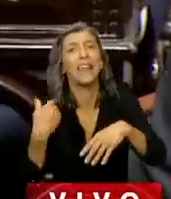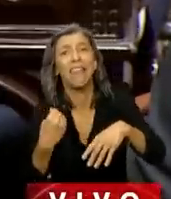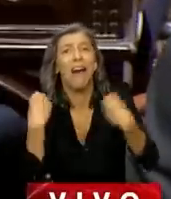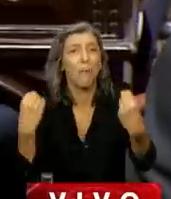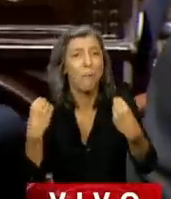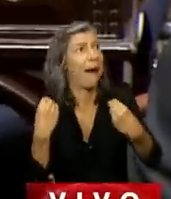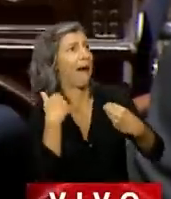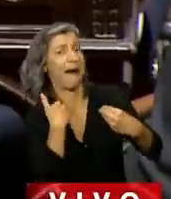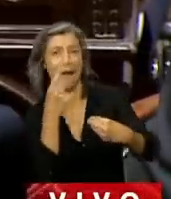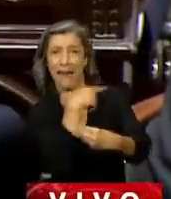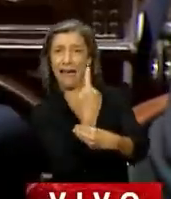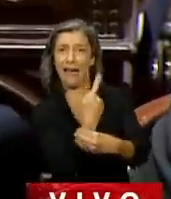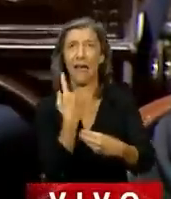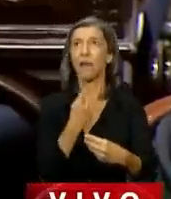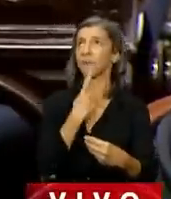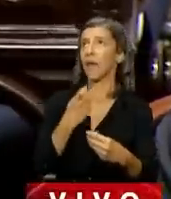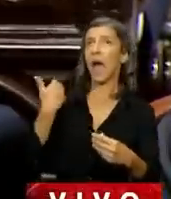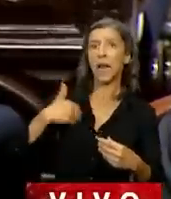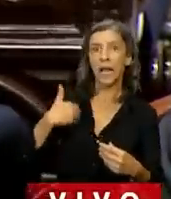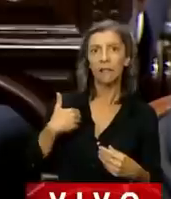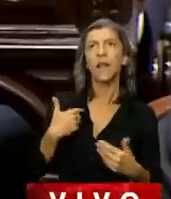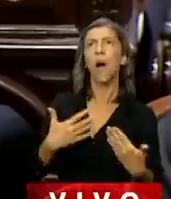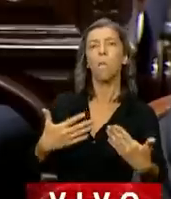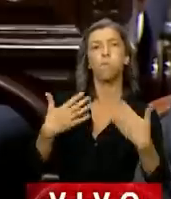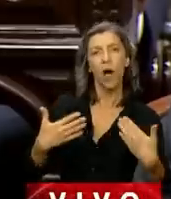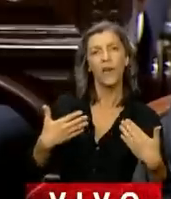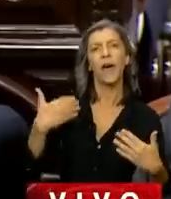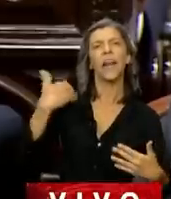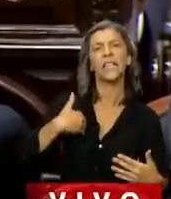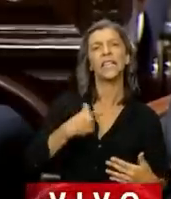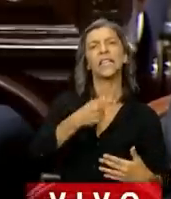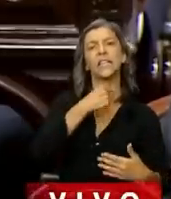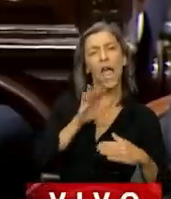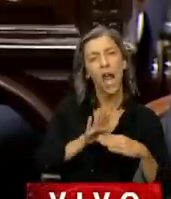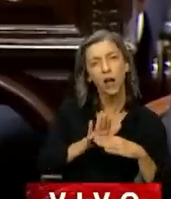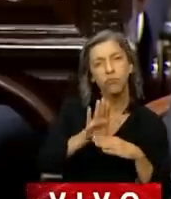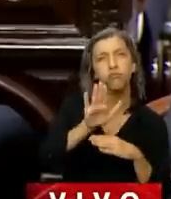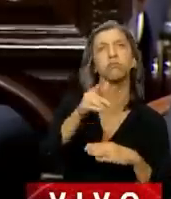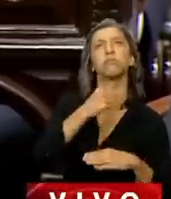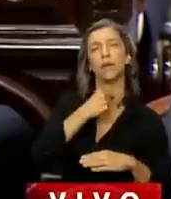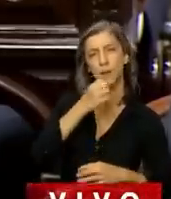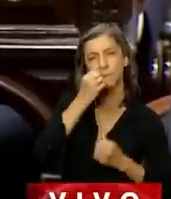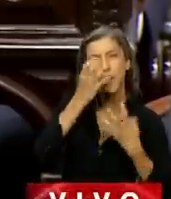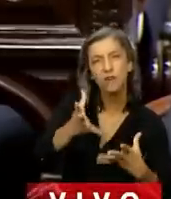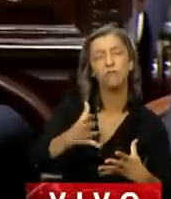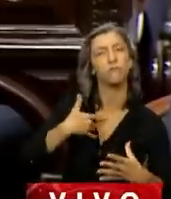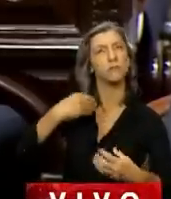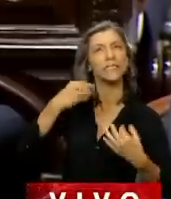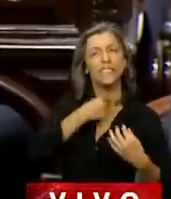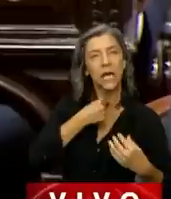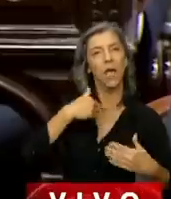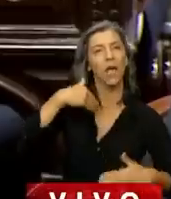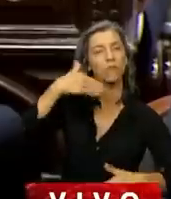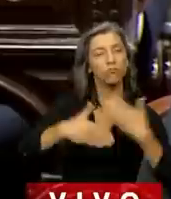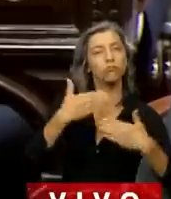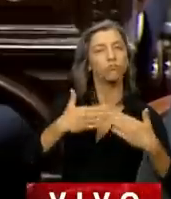loteada, sino que es un país que quiere empinarse para recuperarse y salir del pensamiento único,